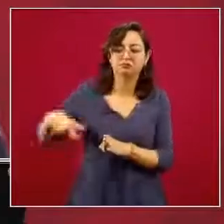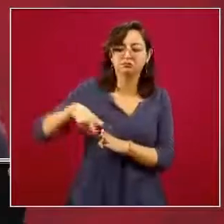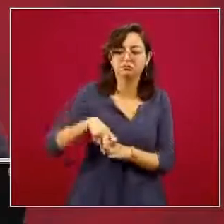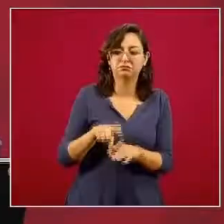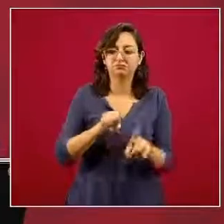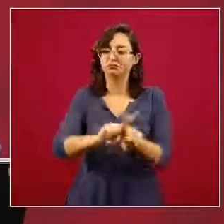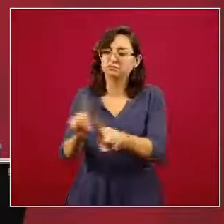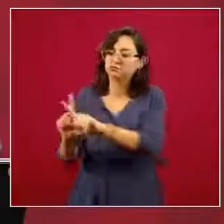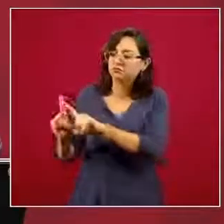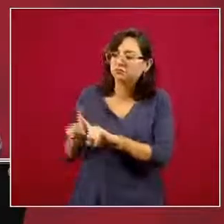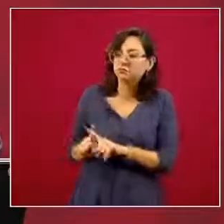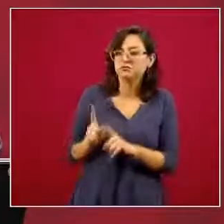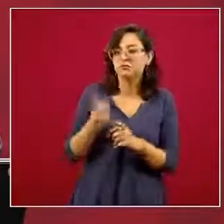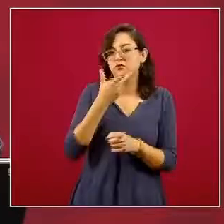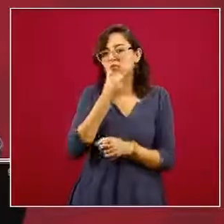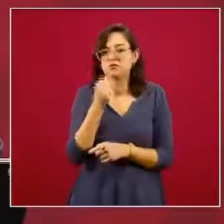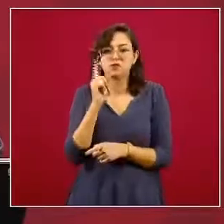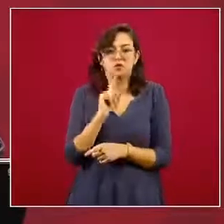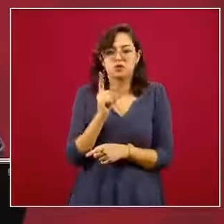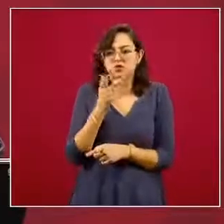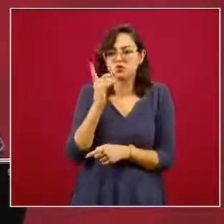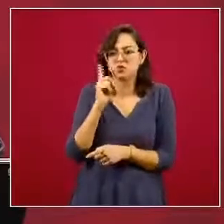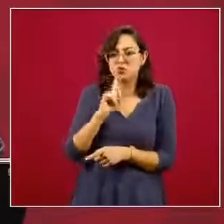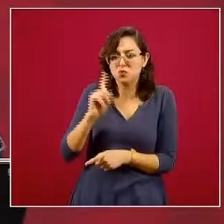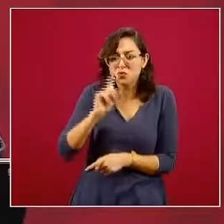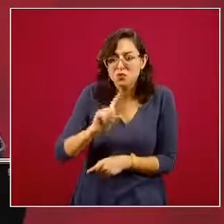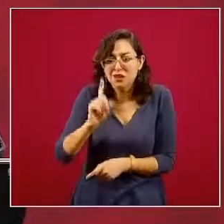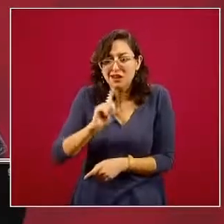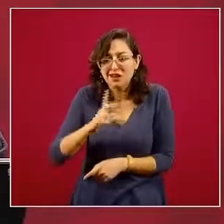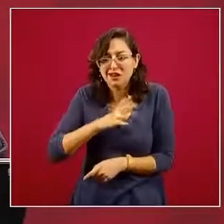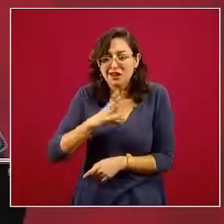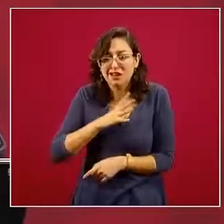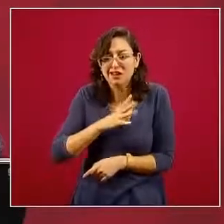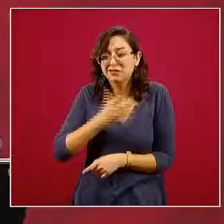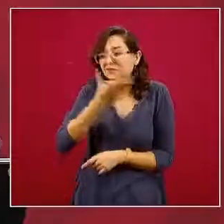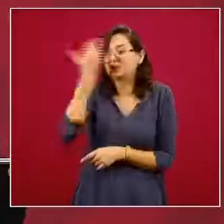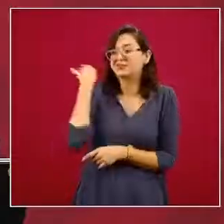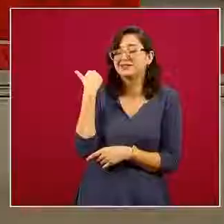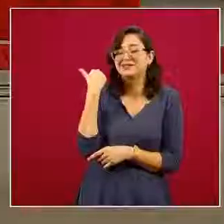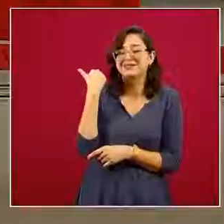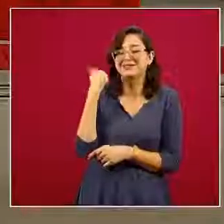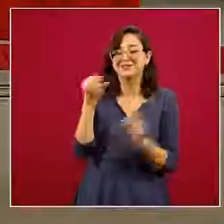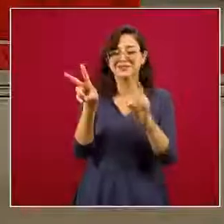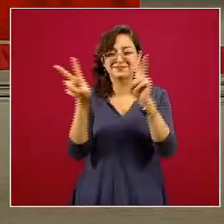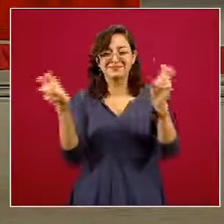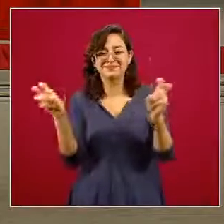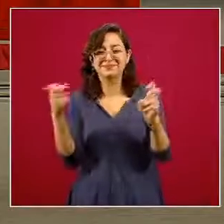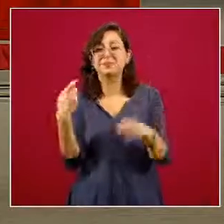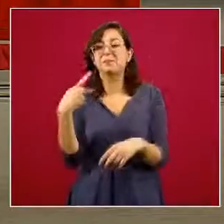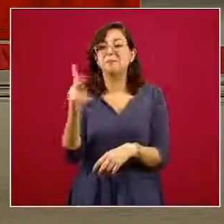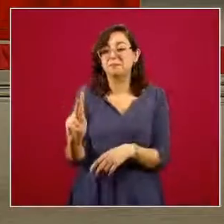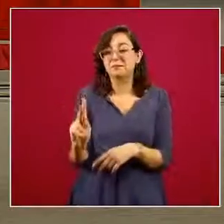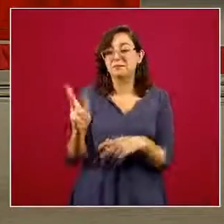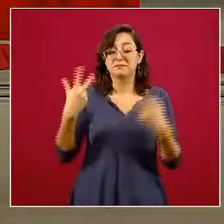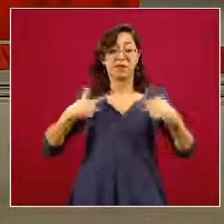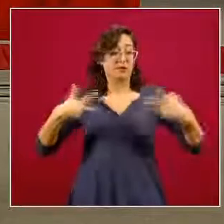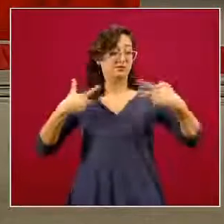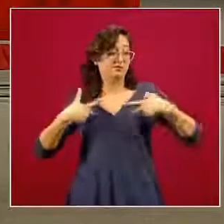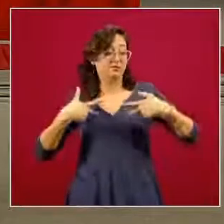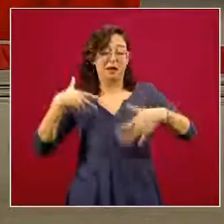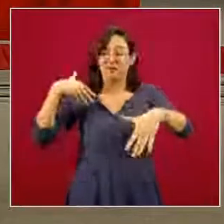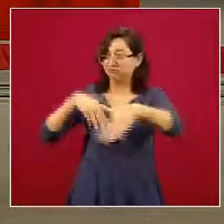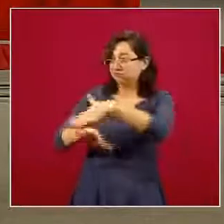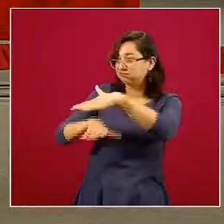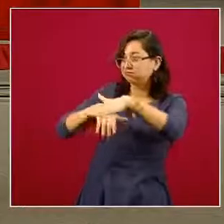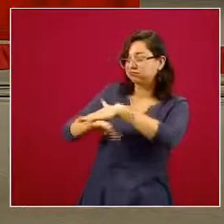y demás, o las jinetes, no sé si haya jinetas mujeres, pero definitivamente el público sí puede ser